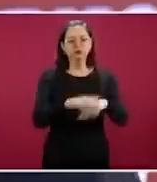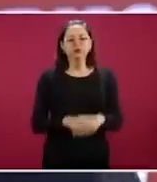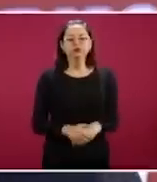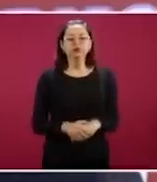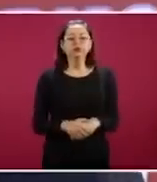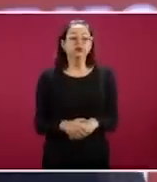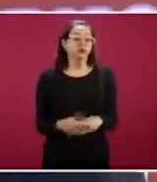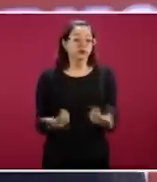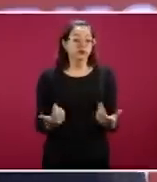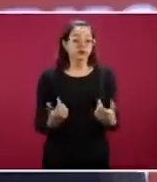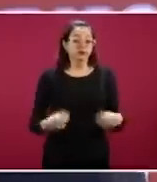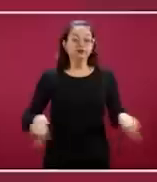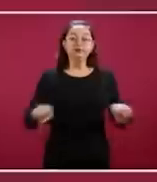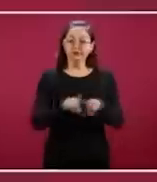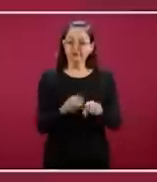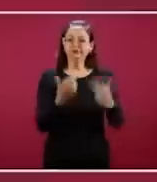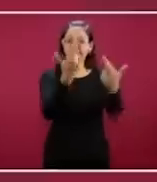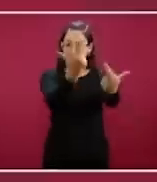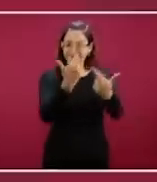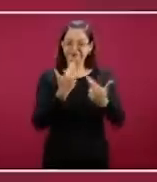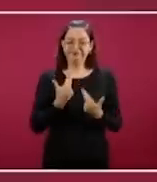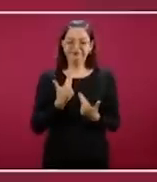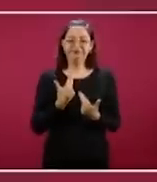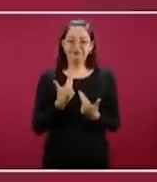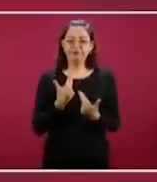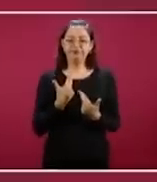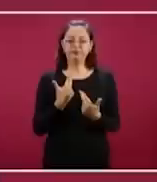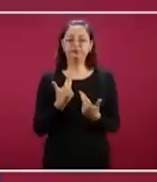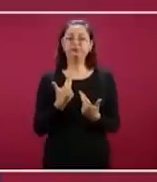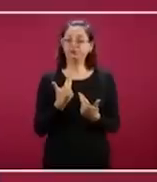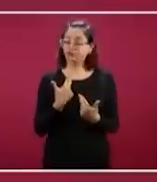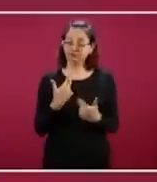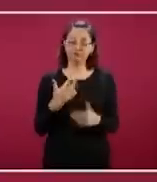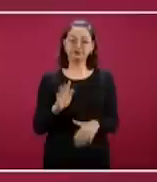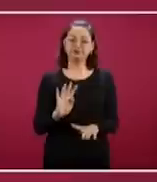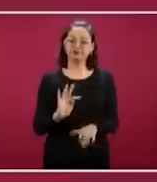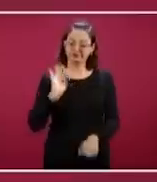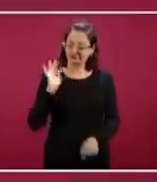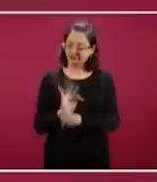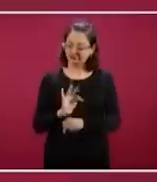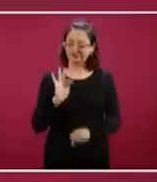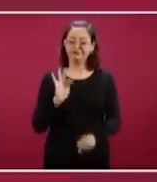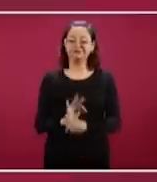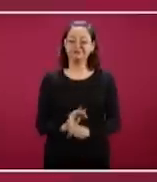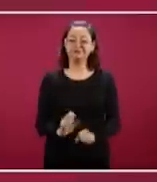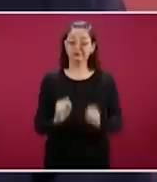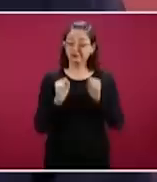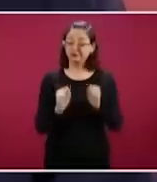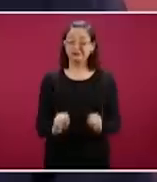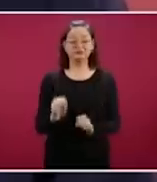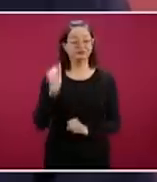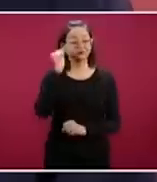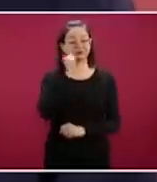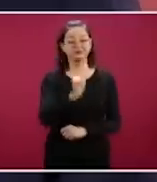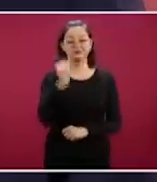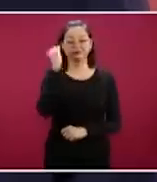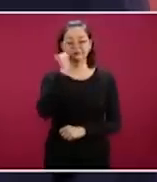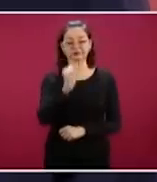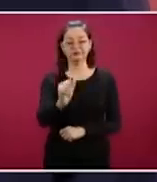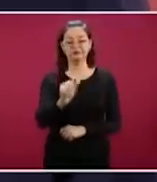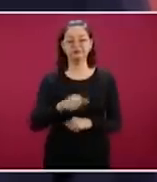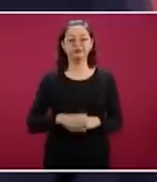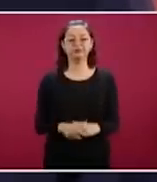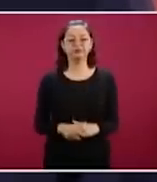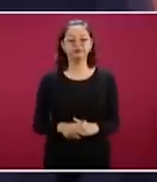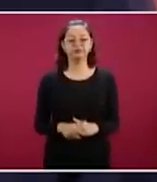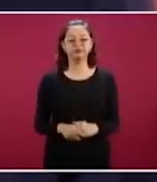queremos hacerlo valer, lo vamos a hacer valer siempre. Es un